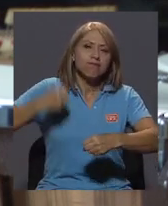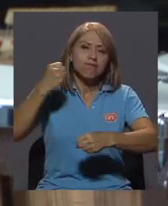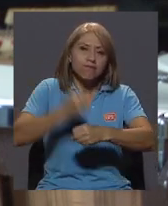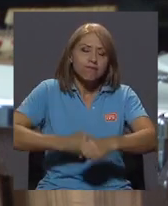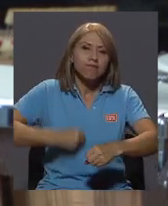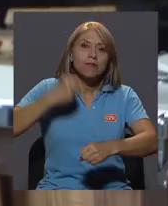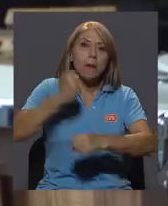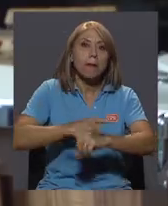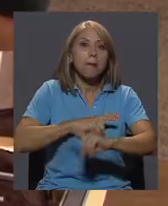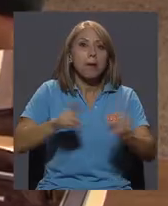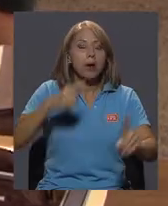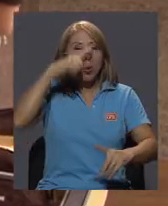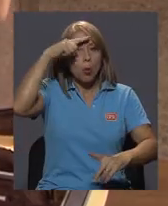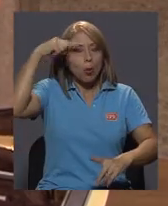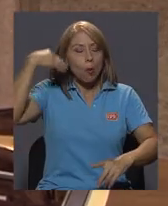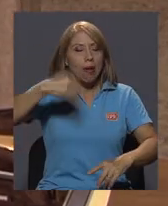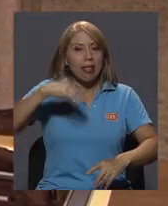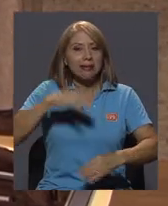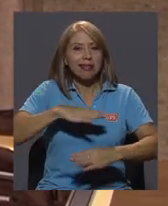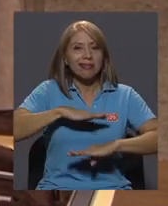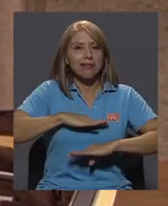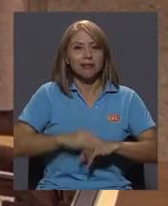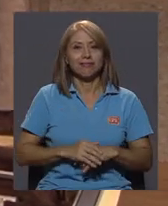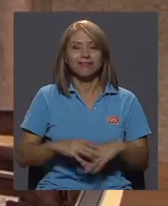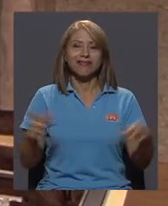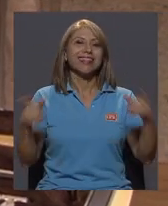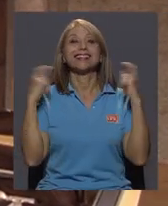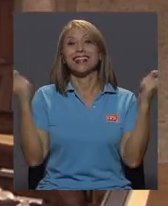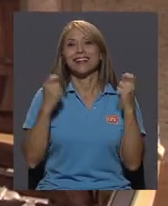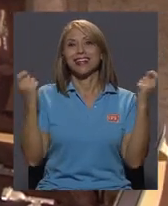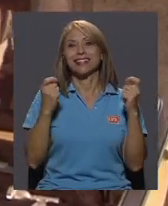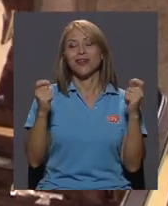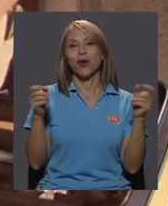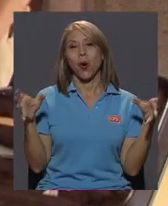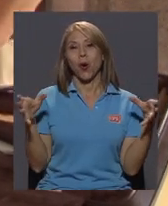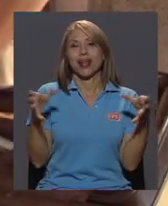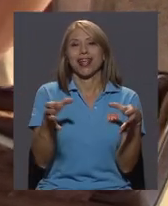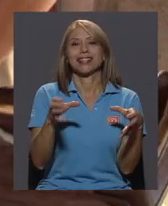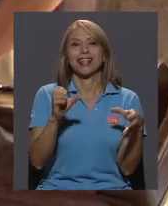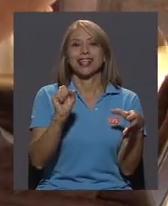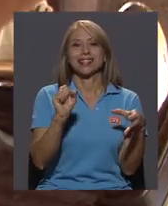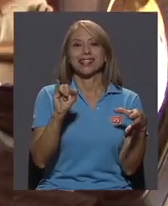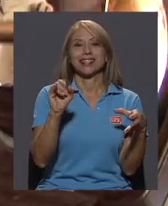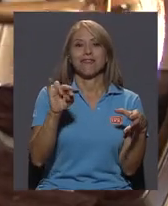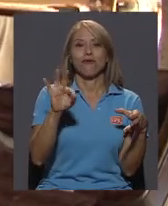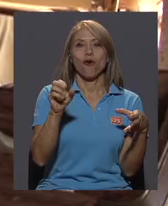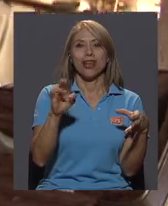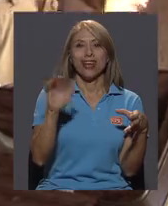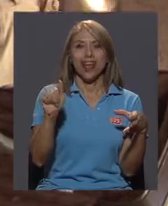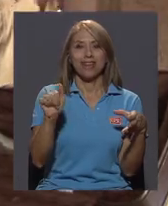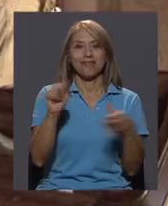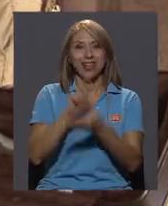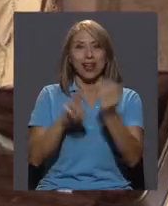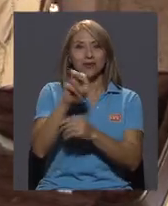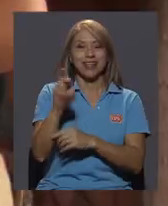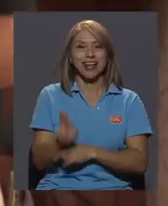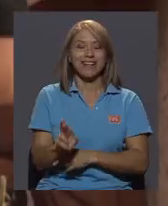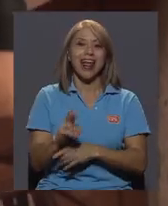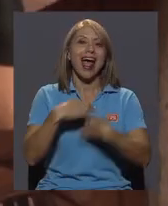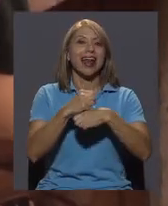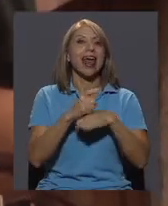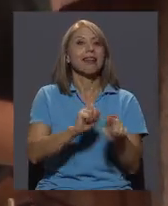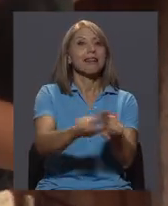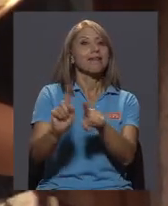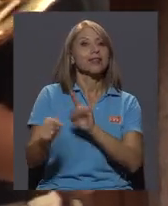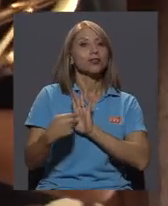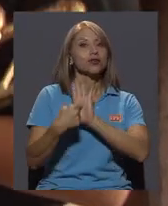es un trabajo muy satisfactorio. En celebración, la Orquesta Sinfónica de la U organizará diversos conciertos no solo